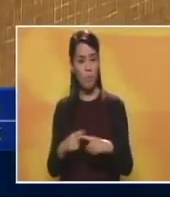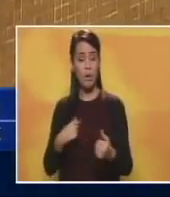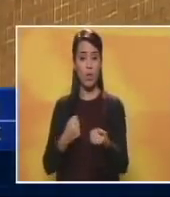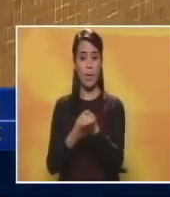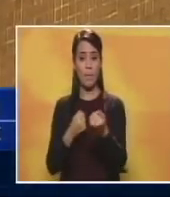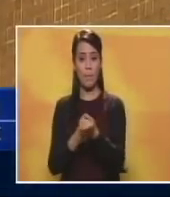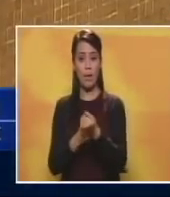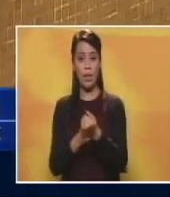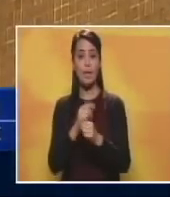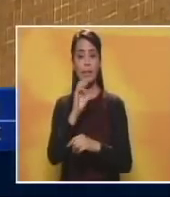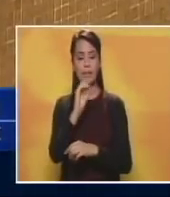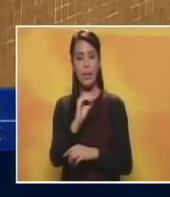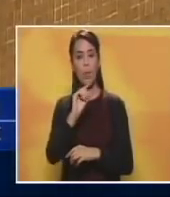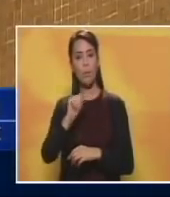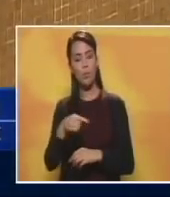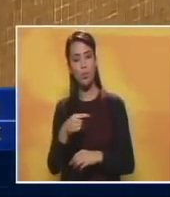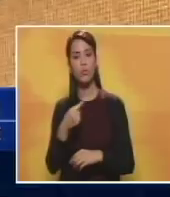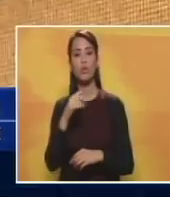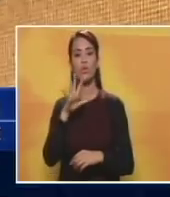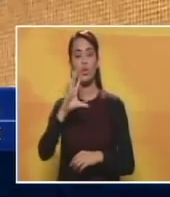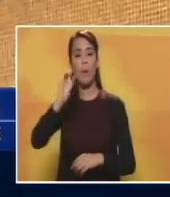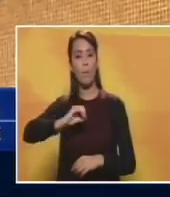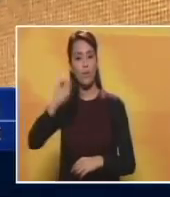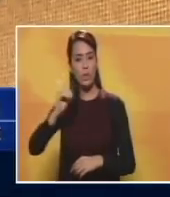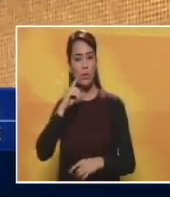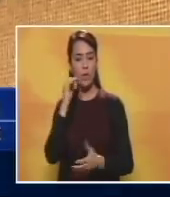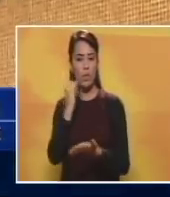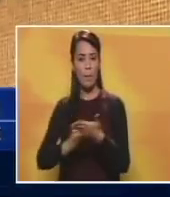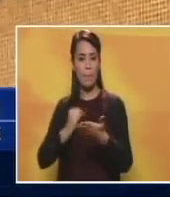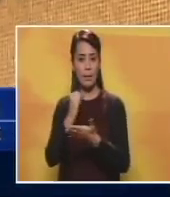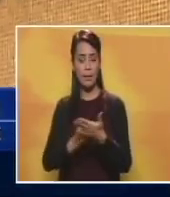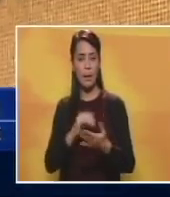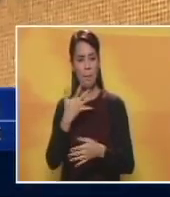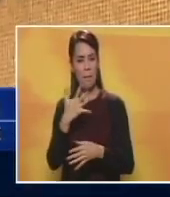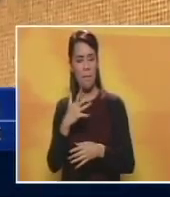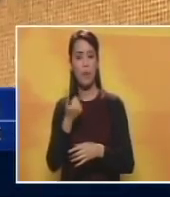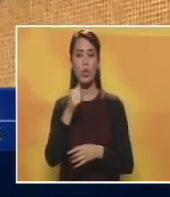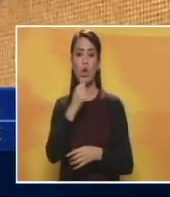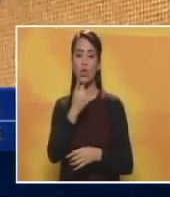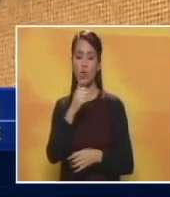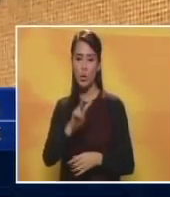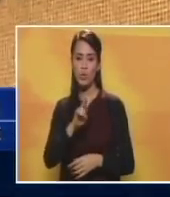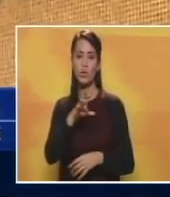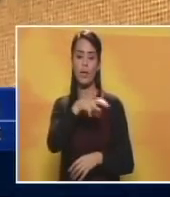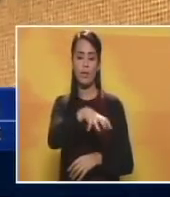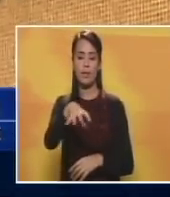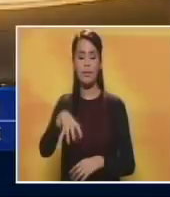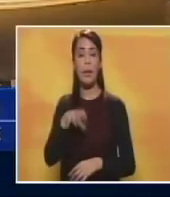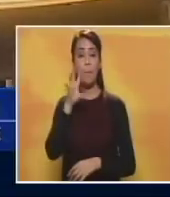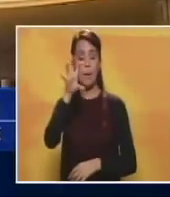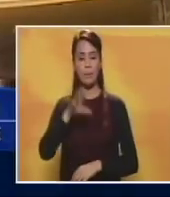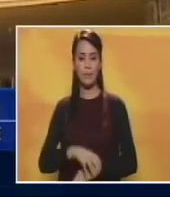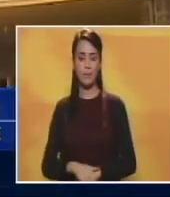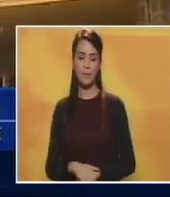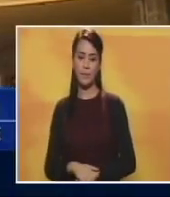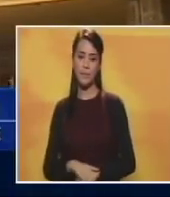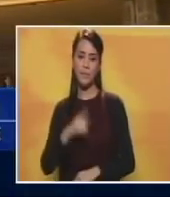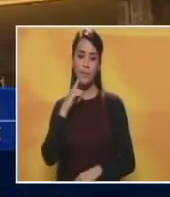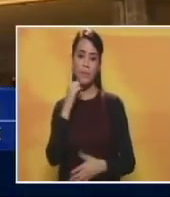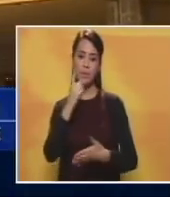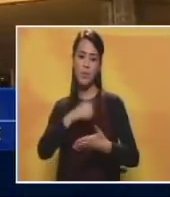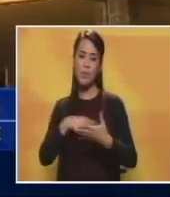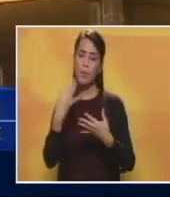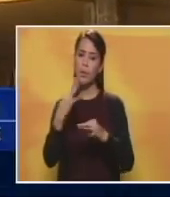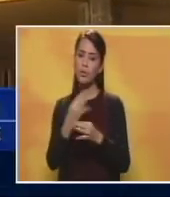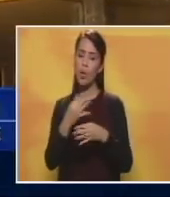no inferior al 0.5% de los electores registrados en al menos 12 estados del país. El formato a utilizar para la recolección